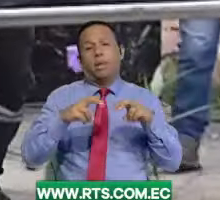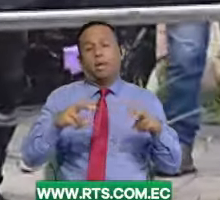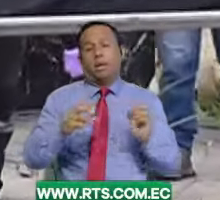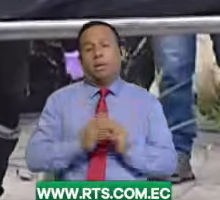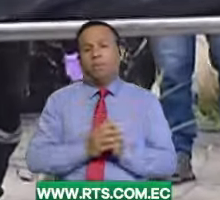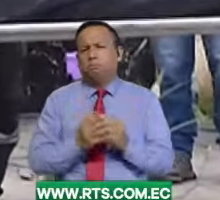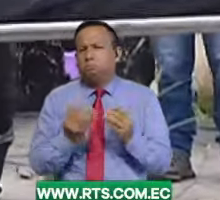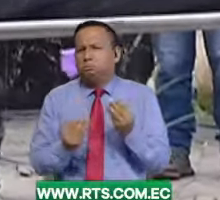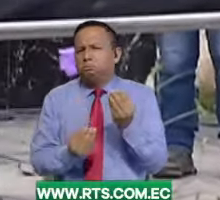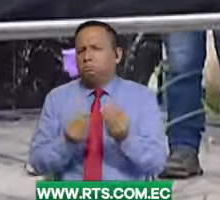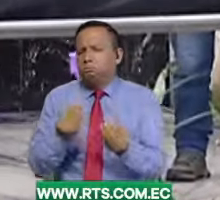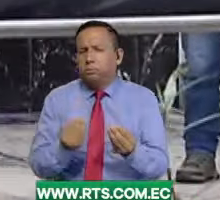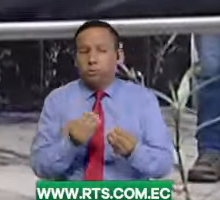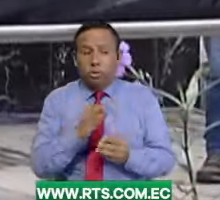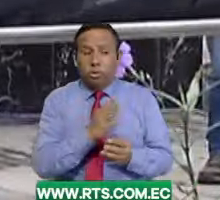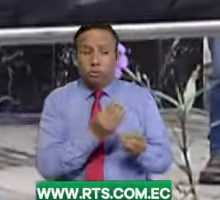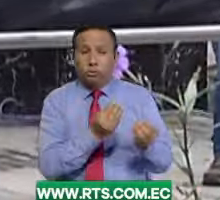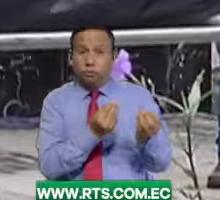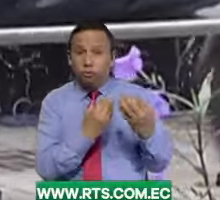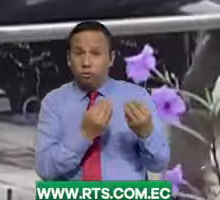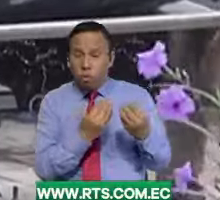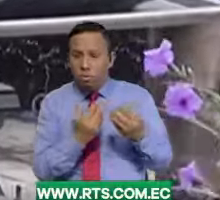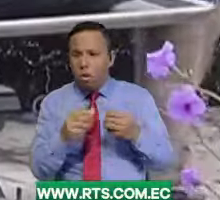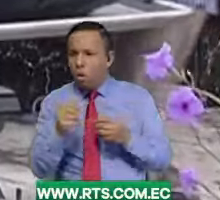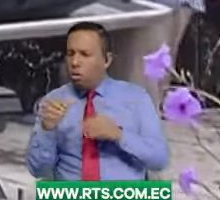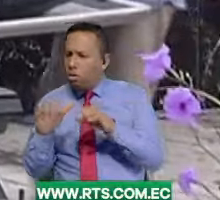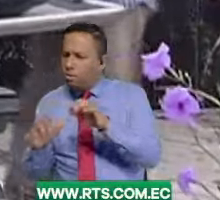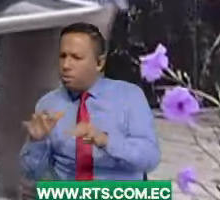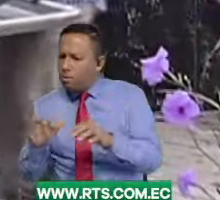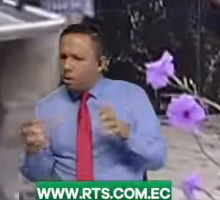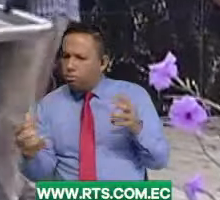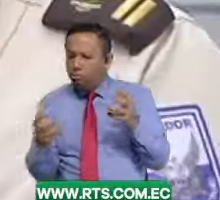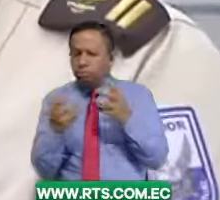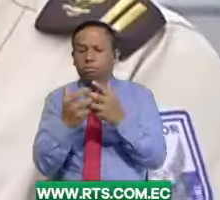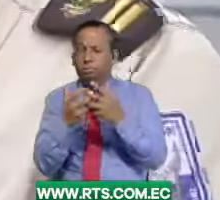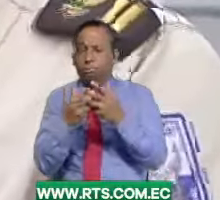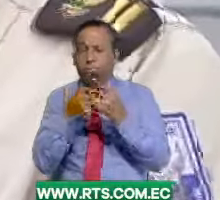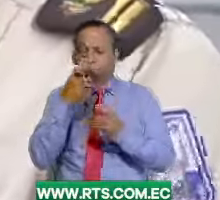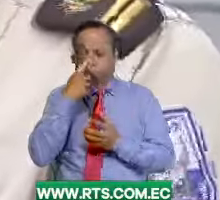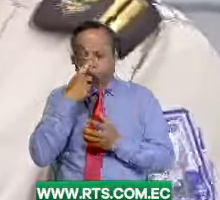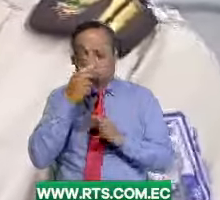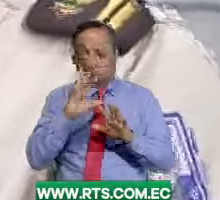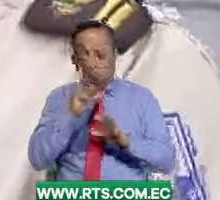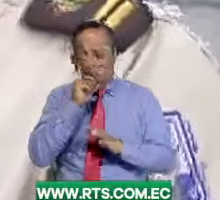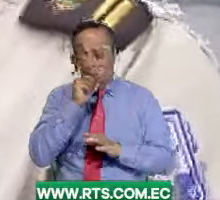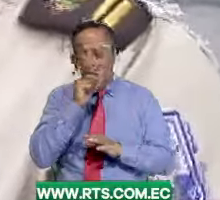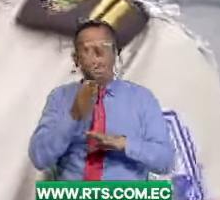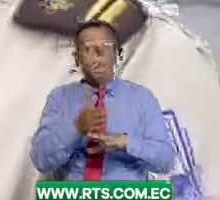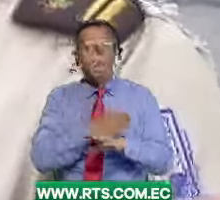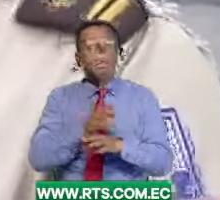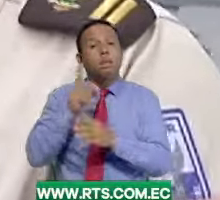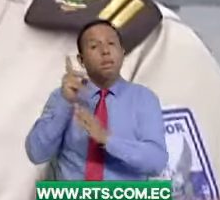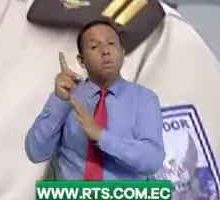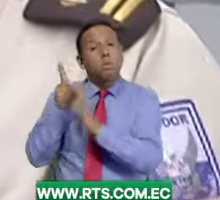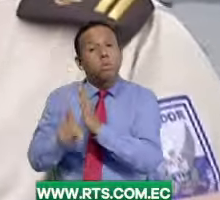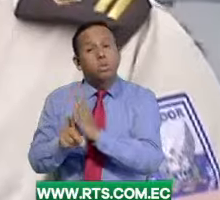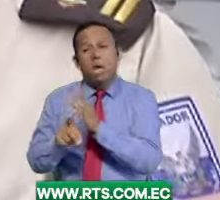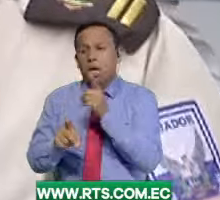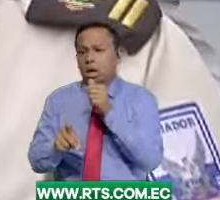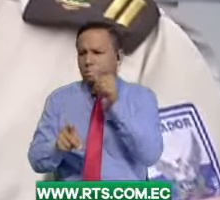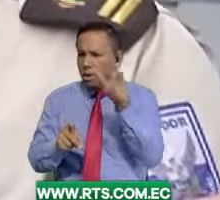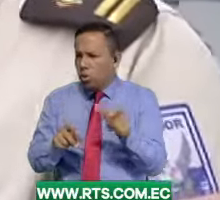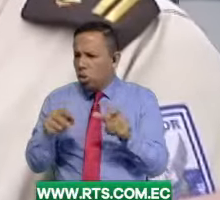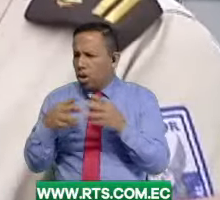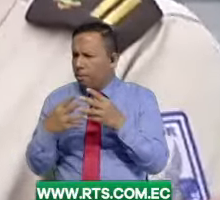cotejar información a cargo de la DINASED. Tenemos una denuncia por desaparición, vamos a verificar si es que es el